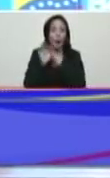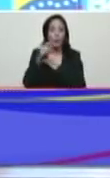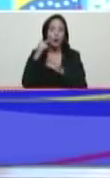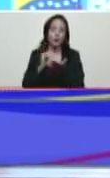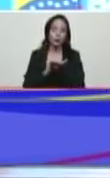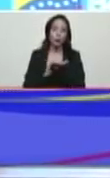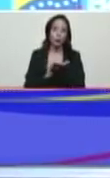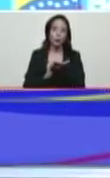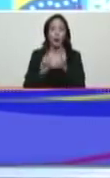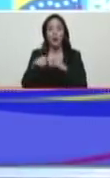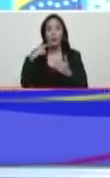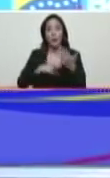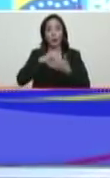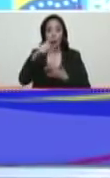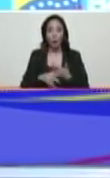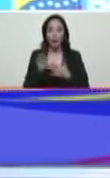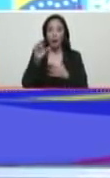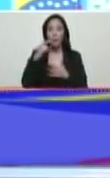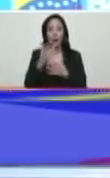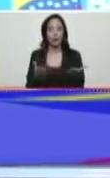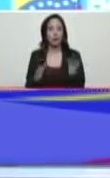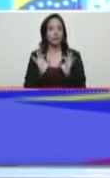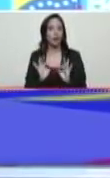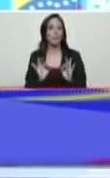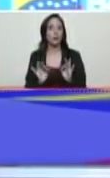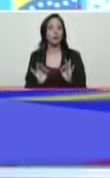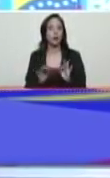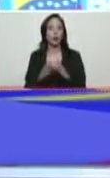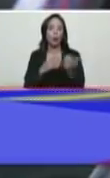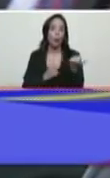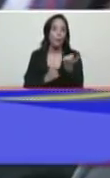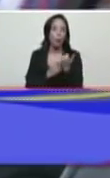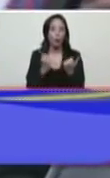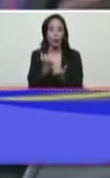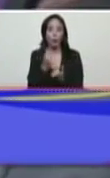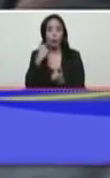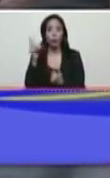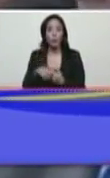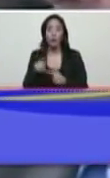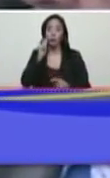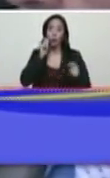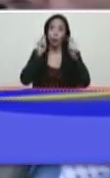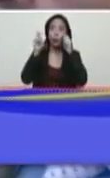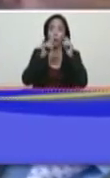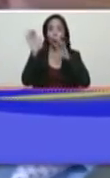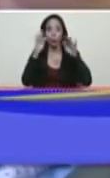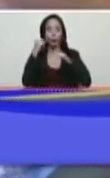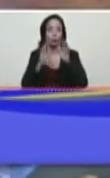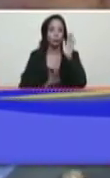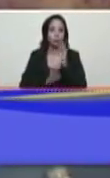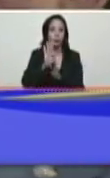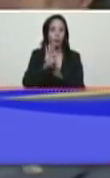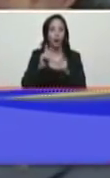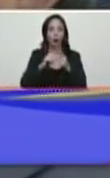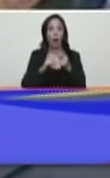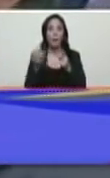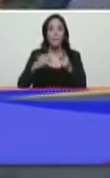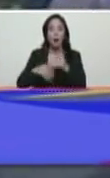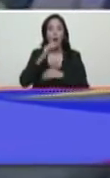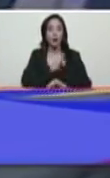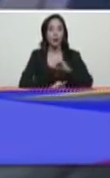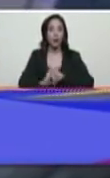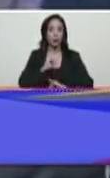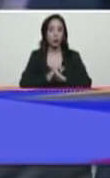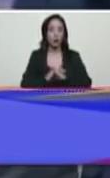en ese Plan de la Patria debe ocupar un espacio especial el desarrollo del turismo nacional y del turismo